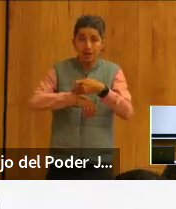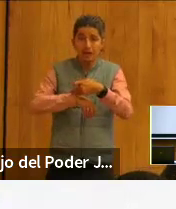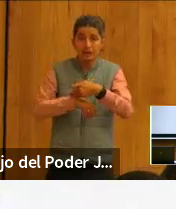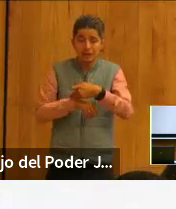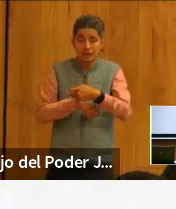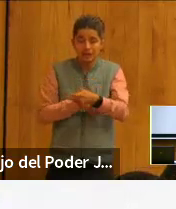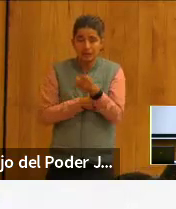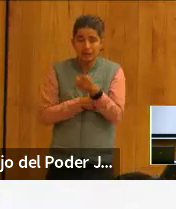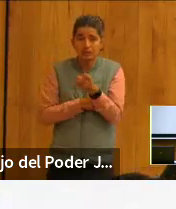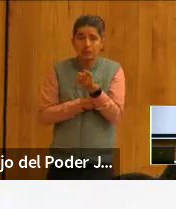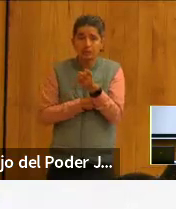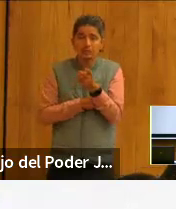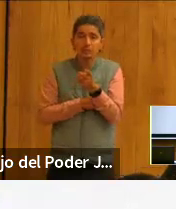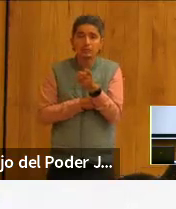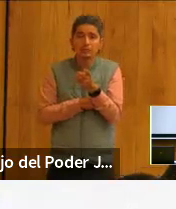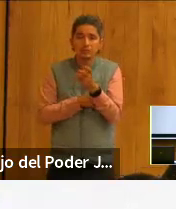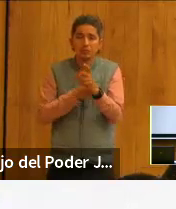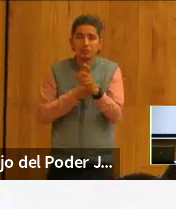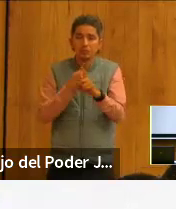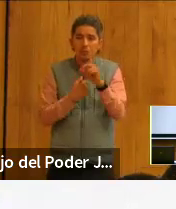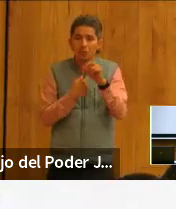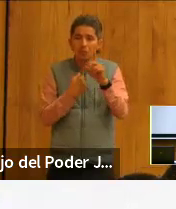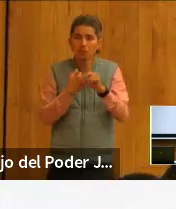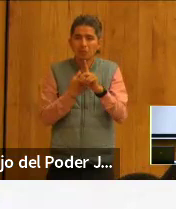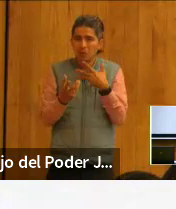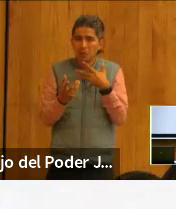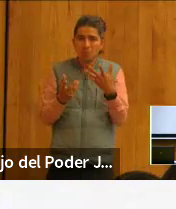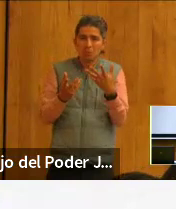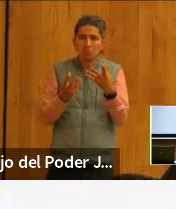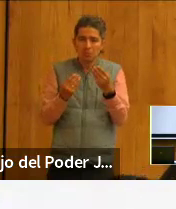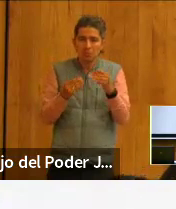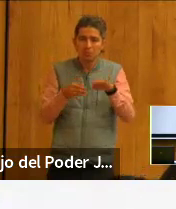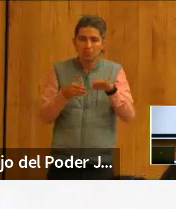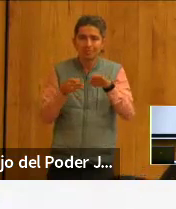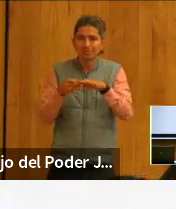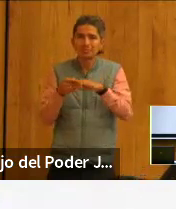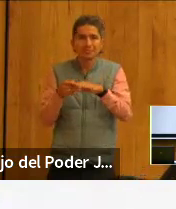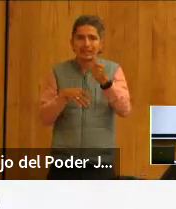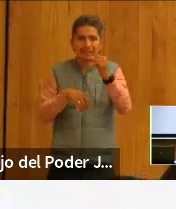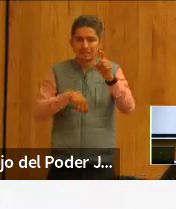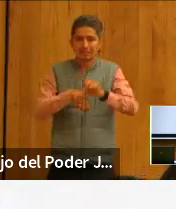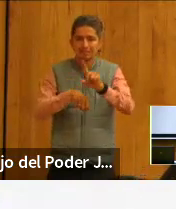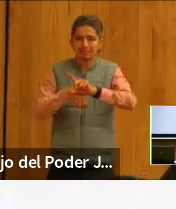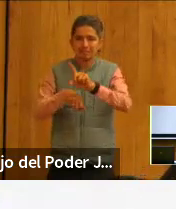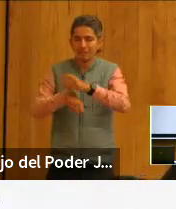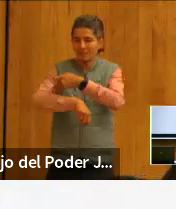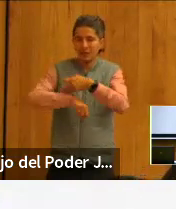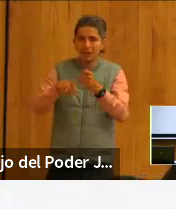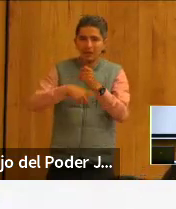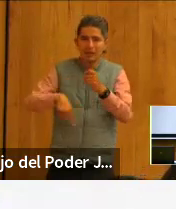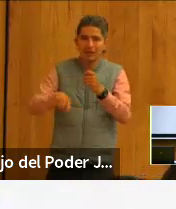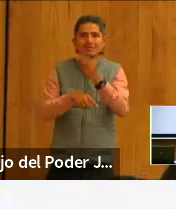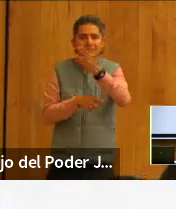de la conflictividad es cotidiana, es parte de todos los días en la familia, y tienen que aprender